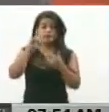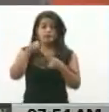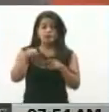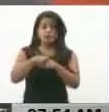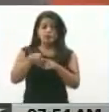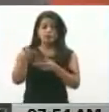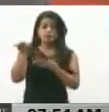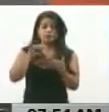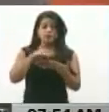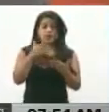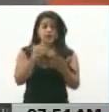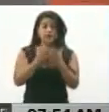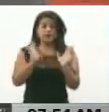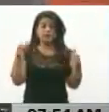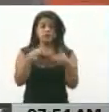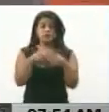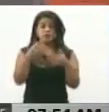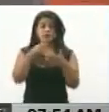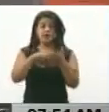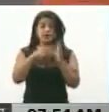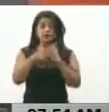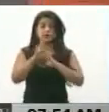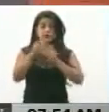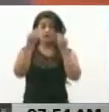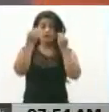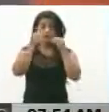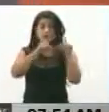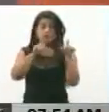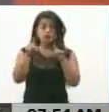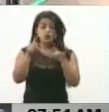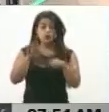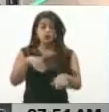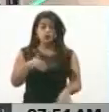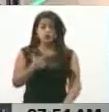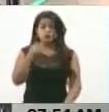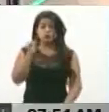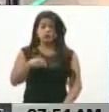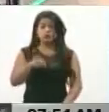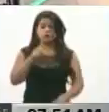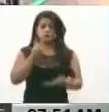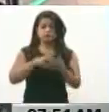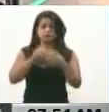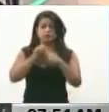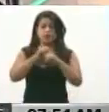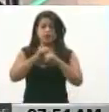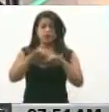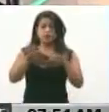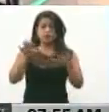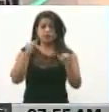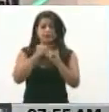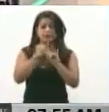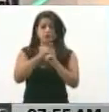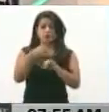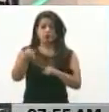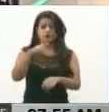grupo de técnicos formados es que podemos nosotros, por ejemplo, correr las aplicaciones interactivas que ustedes